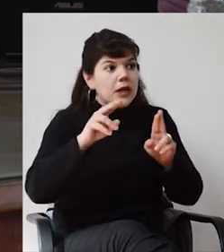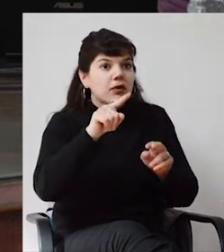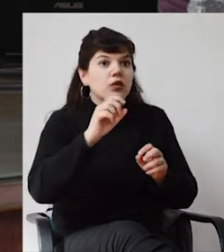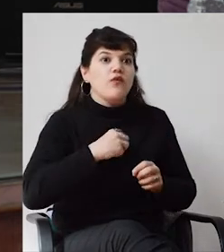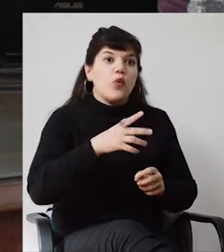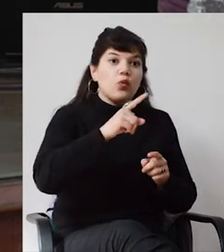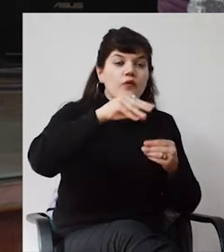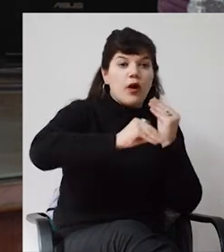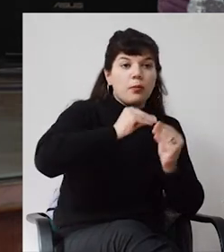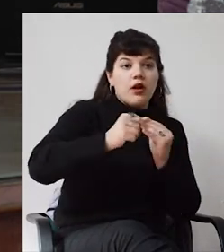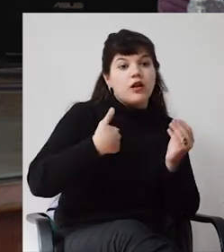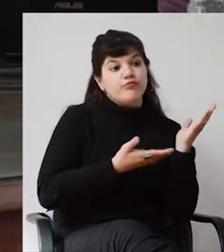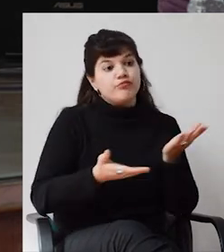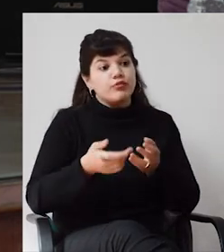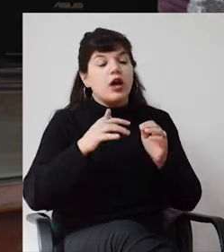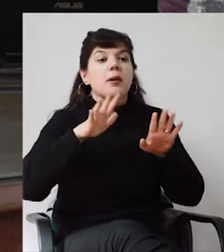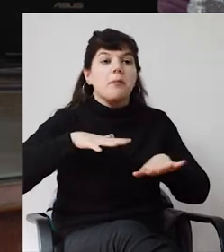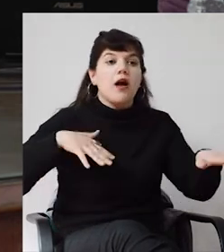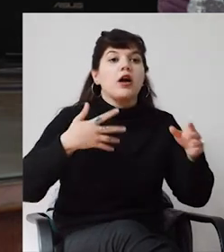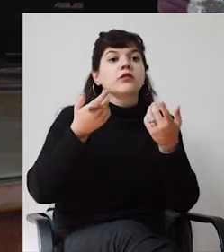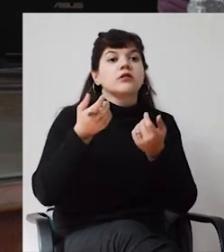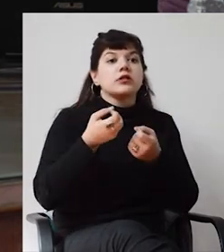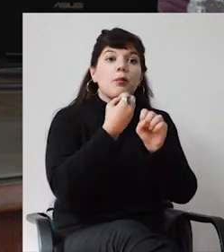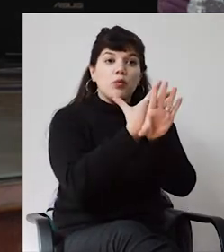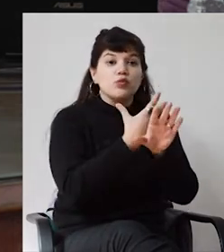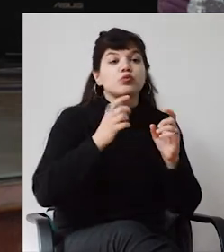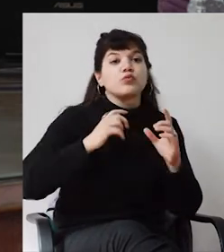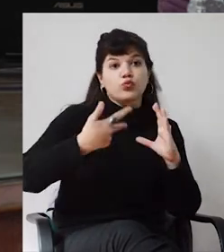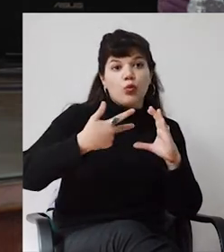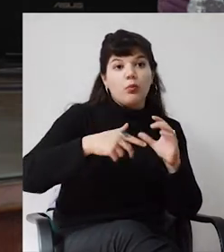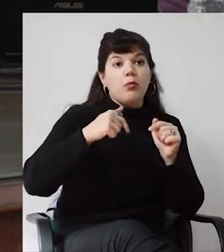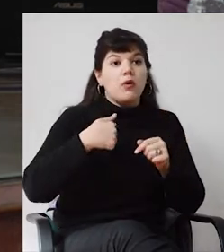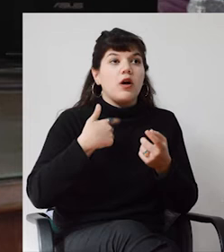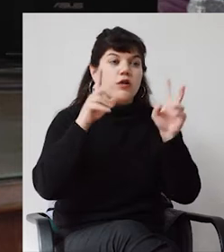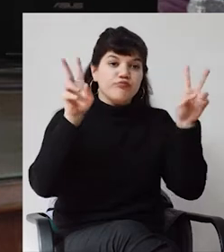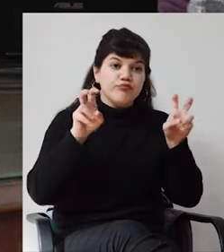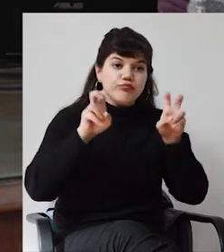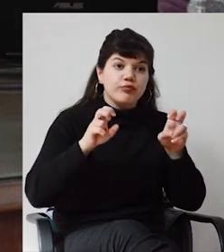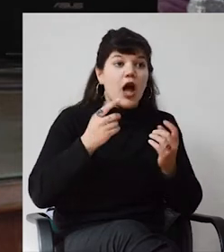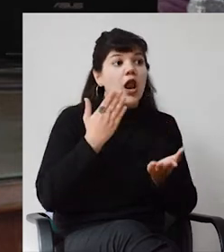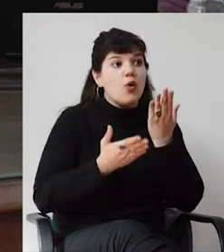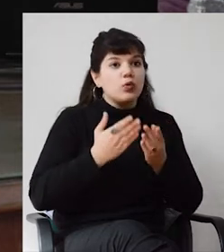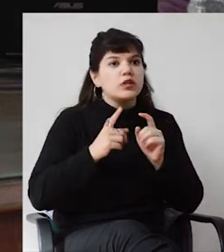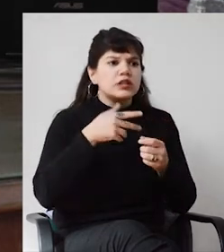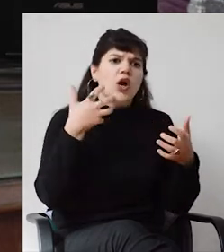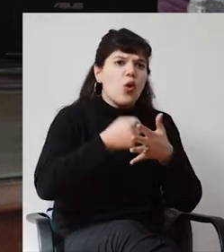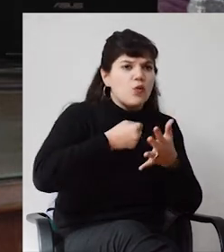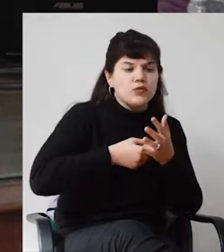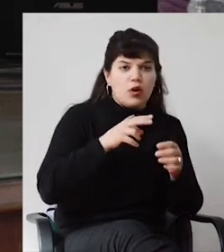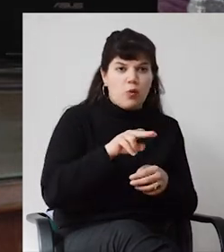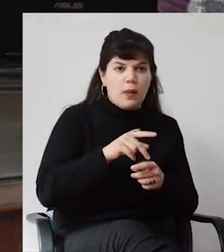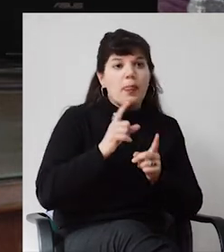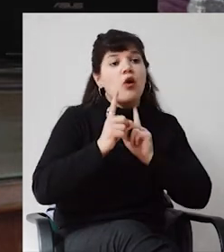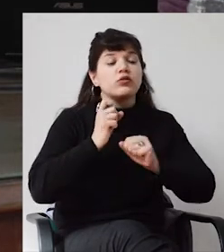respetando la voluntad de su familia, convocamos a una marcha virtual bajo la consigna "A la injusticia se la